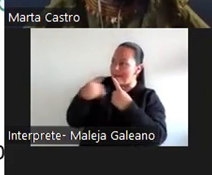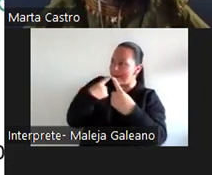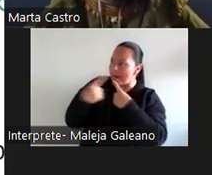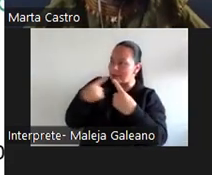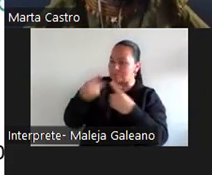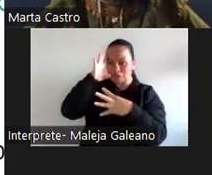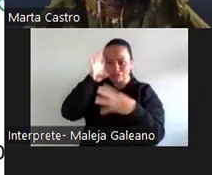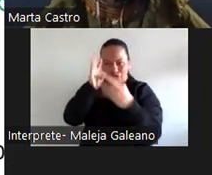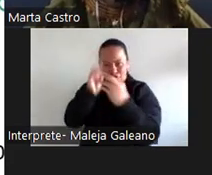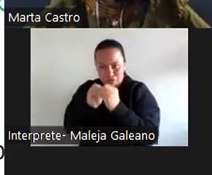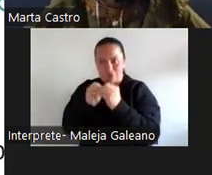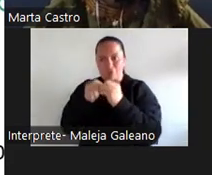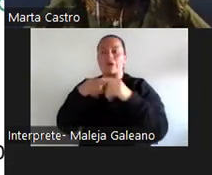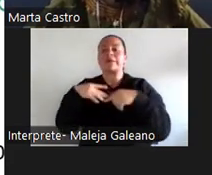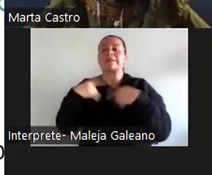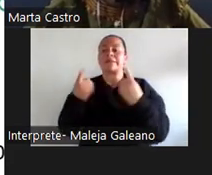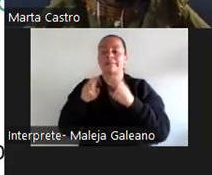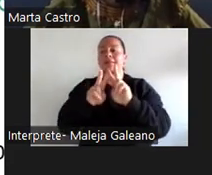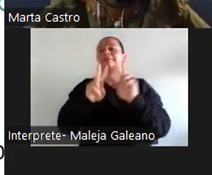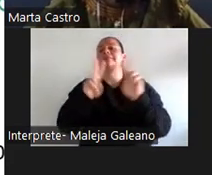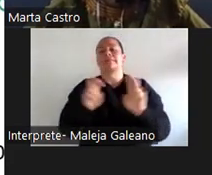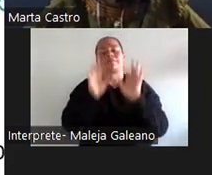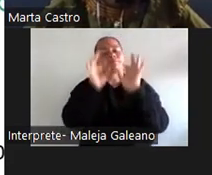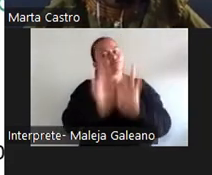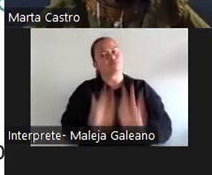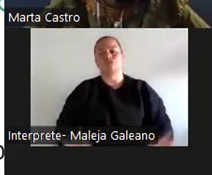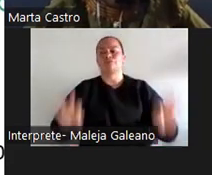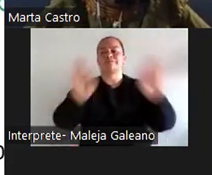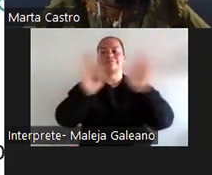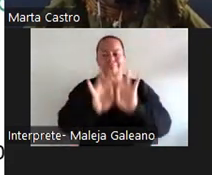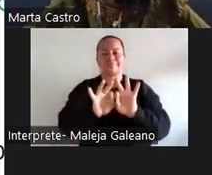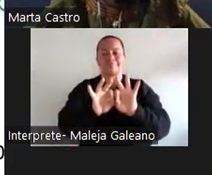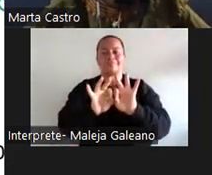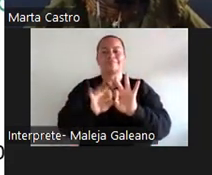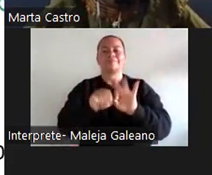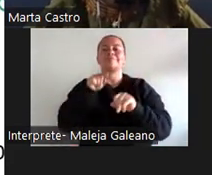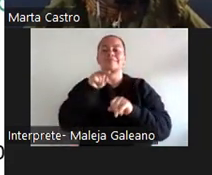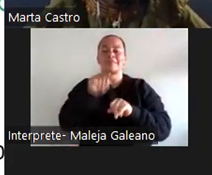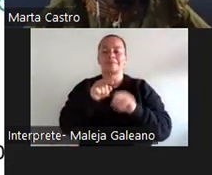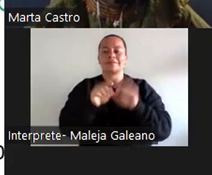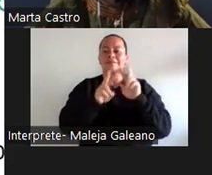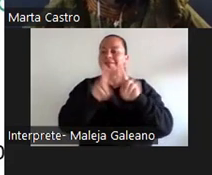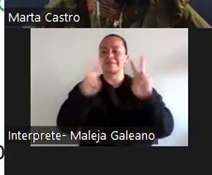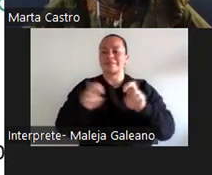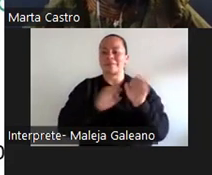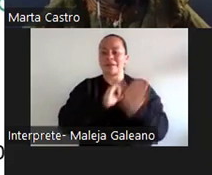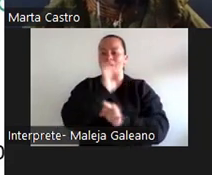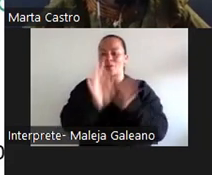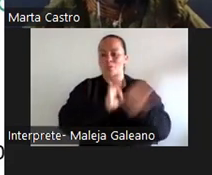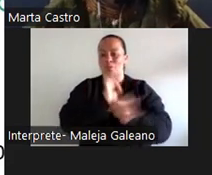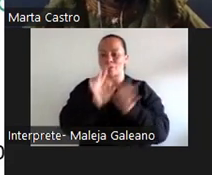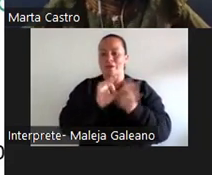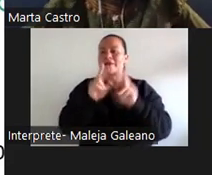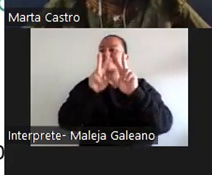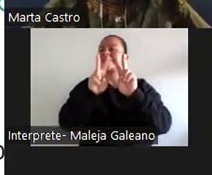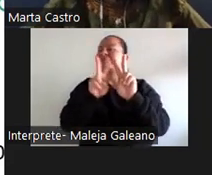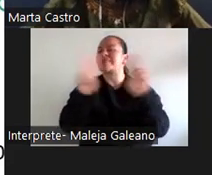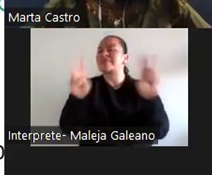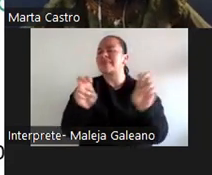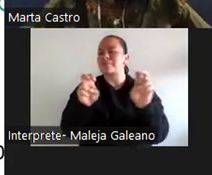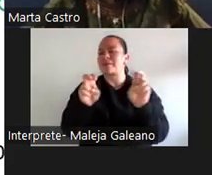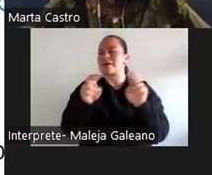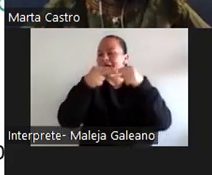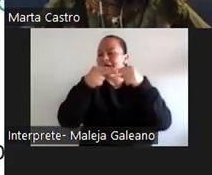y por lo tanto pues es un tema muy importante el tema del cuidado en el como un tema de género Qué